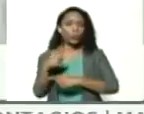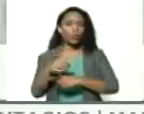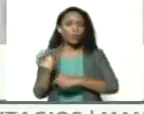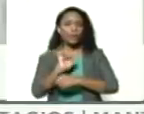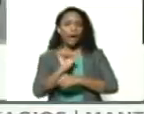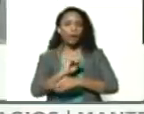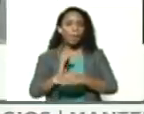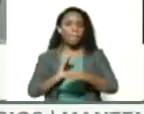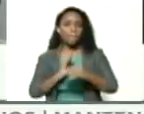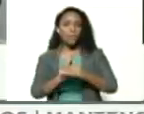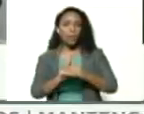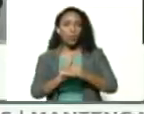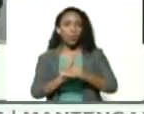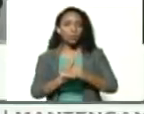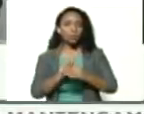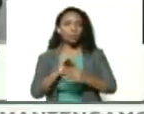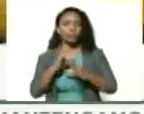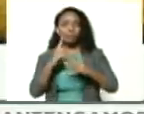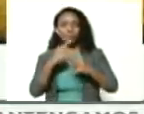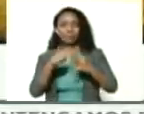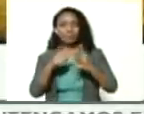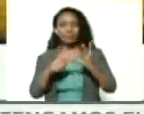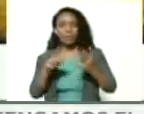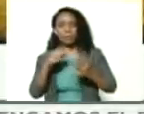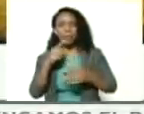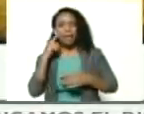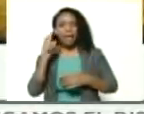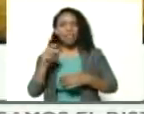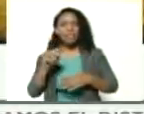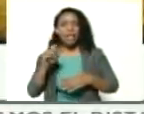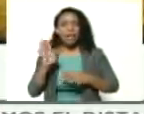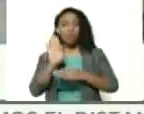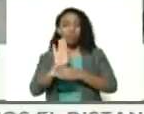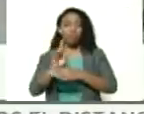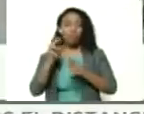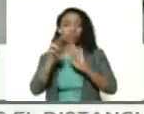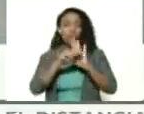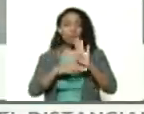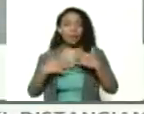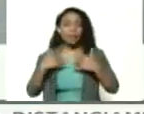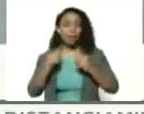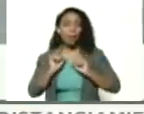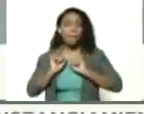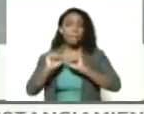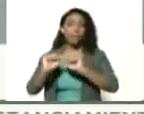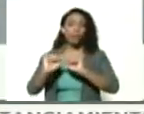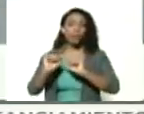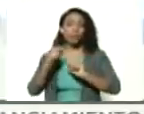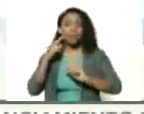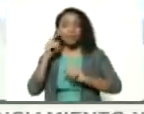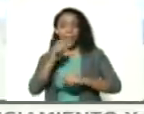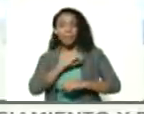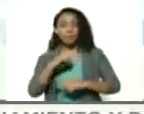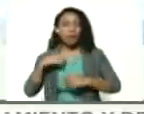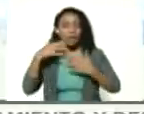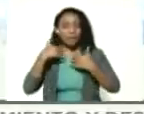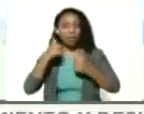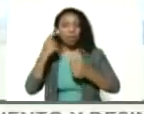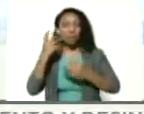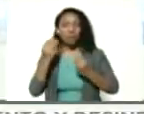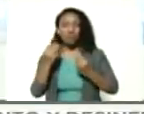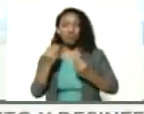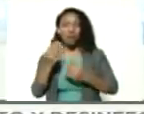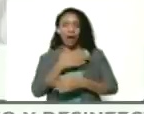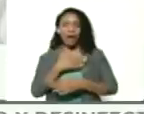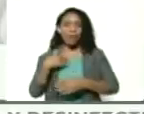paro, desfibriladores, material de bioseguridad para nuestro personal. con nuestro personal de salud que tanto queremos